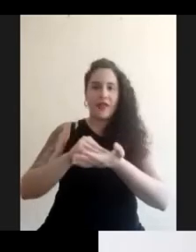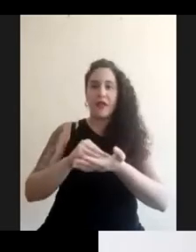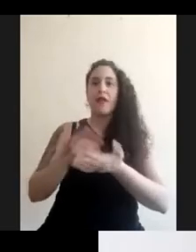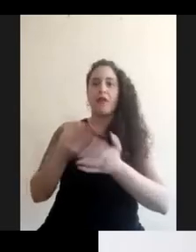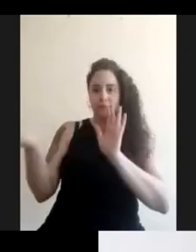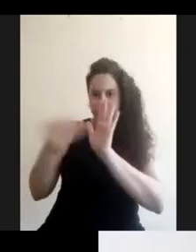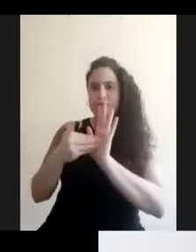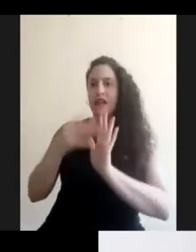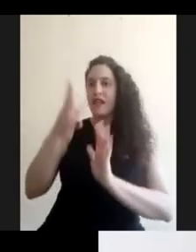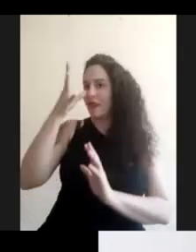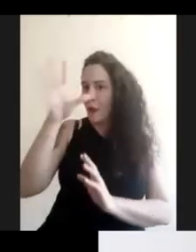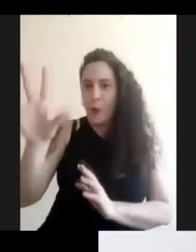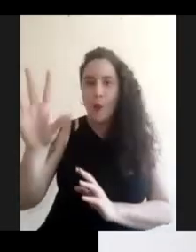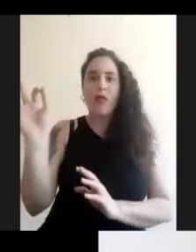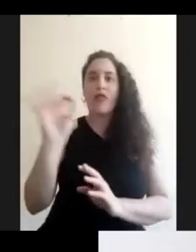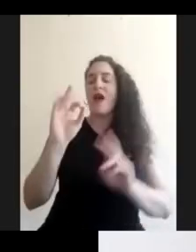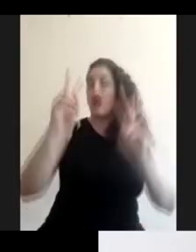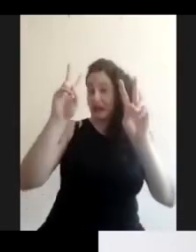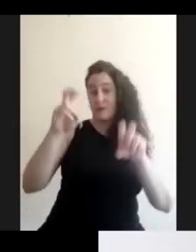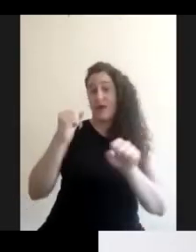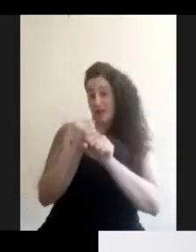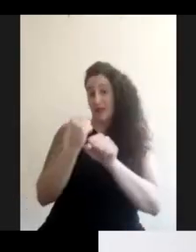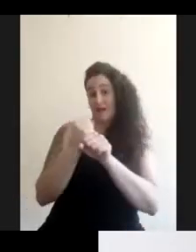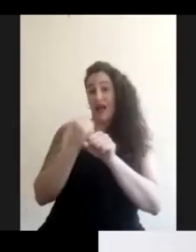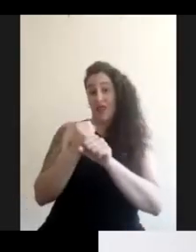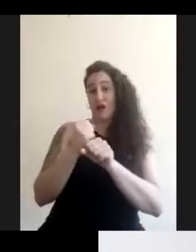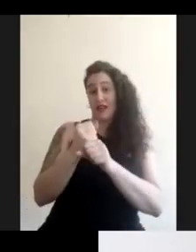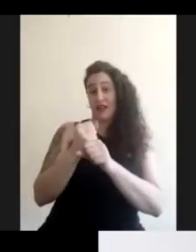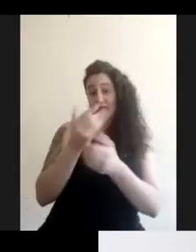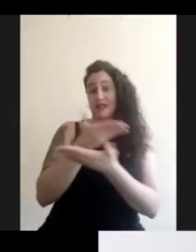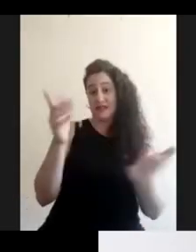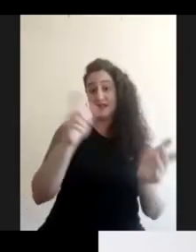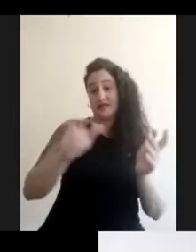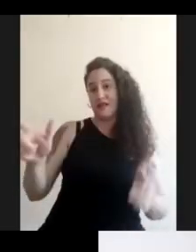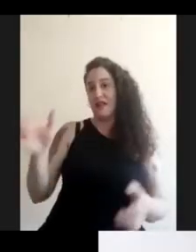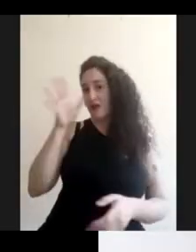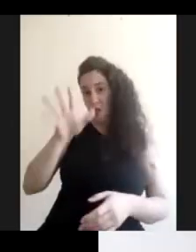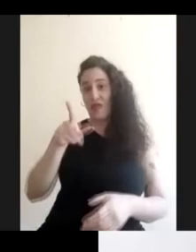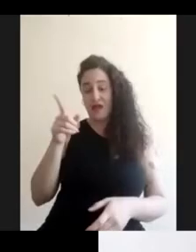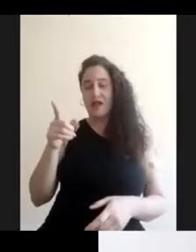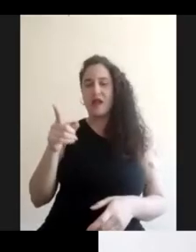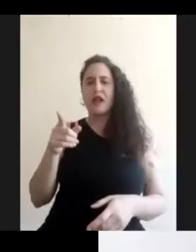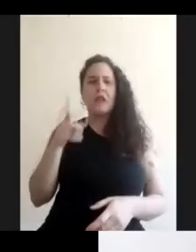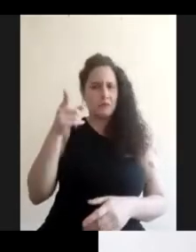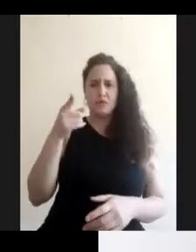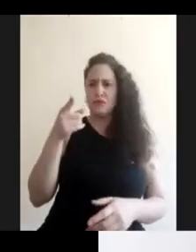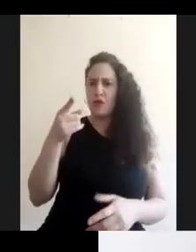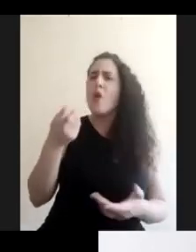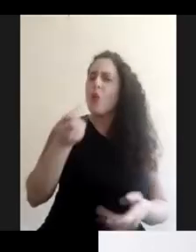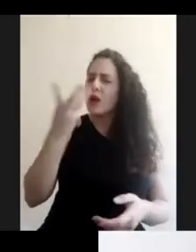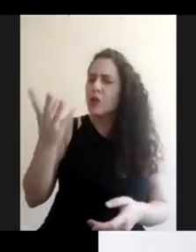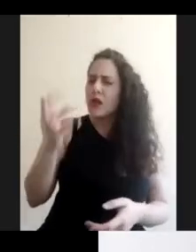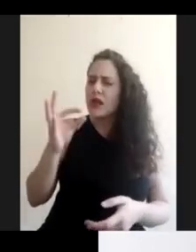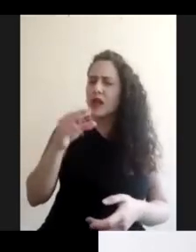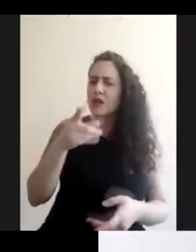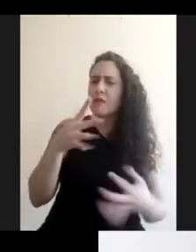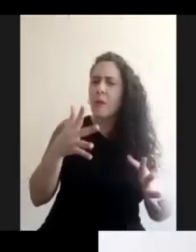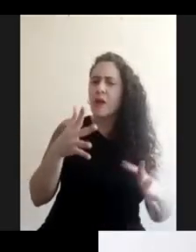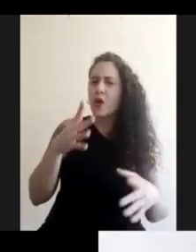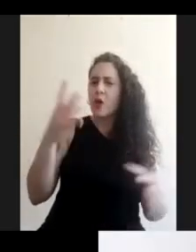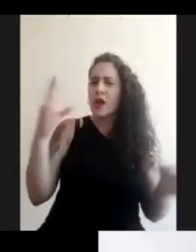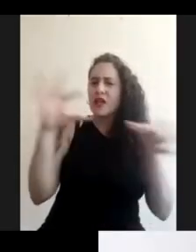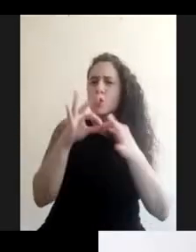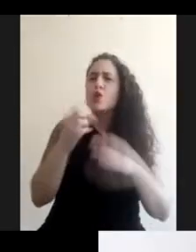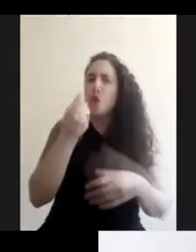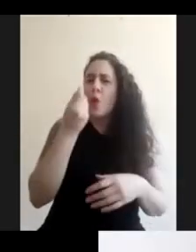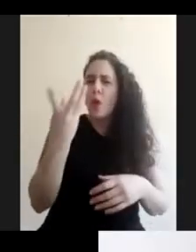aparece en inspección de trabajo por denuncia. Bueno, a pesar de eso, hablamos de una empresa que facturó, ¿cuánto es, Sara, lo que facturó Ilunion? Que de